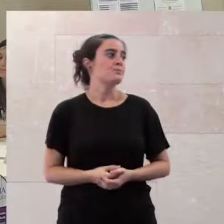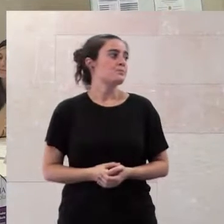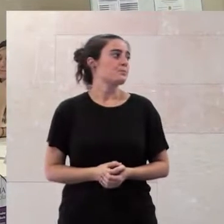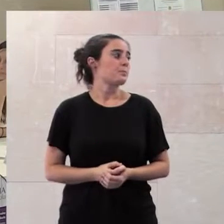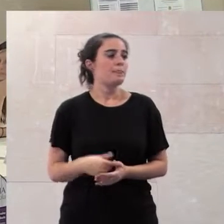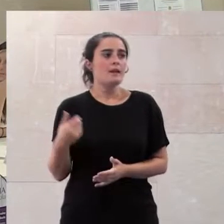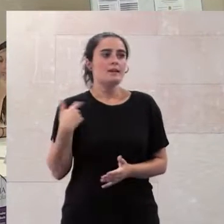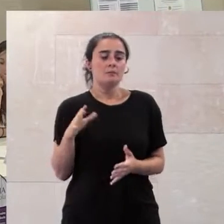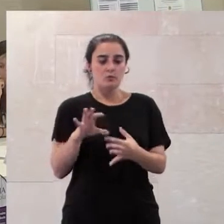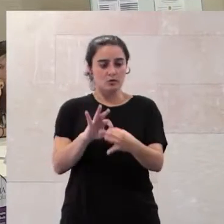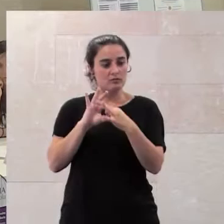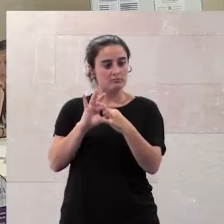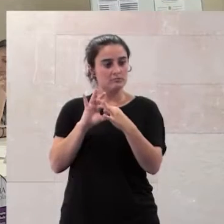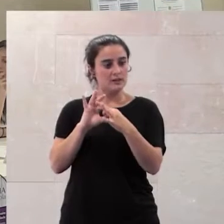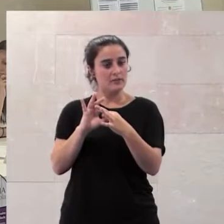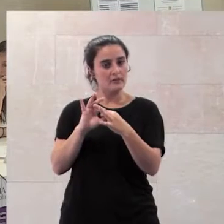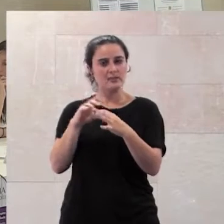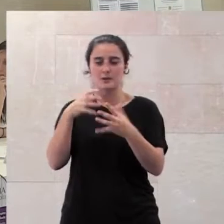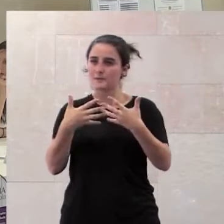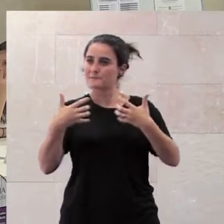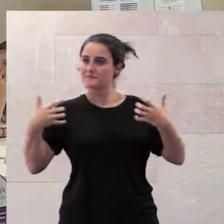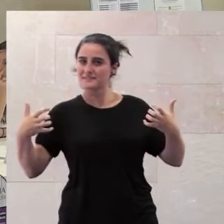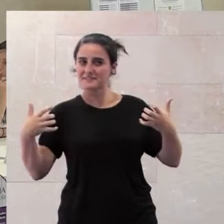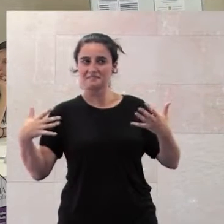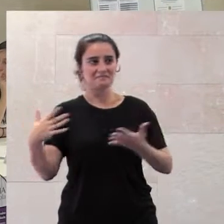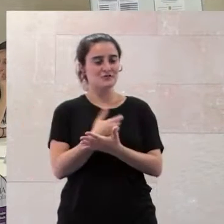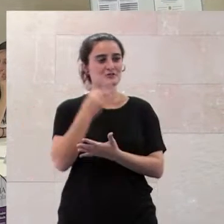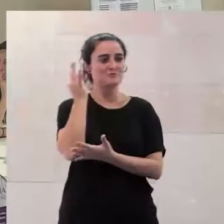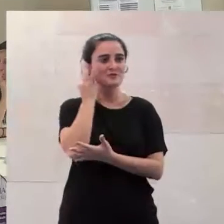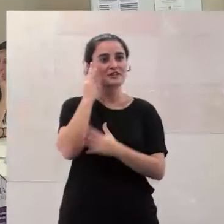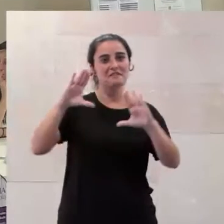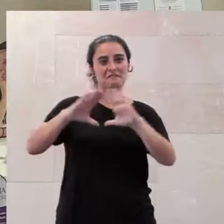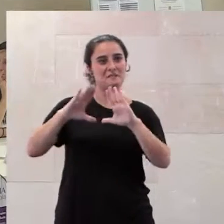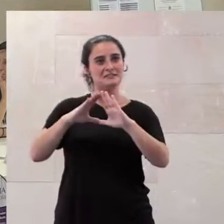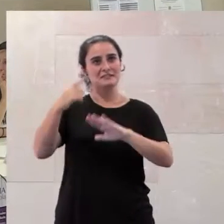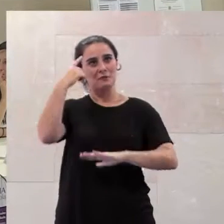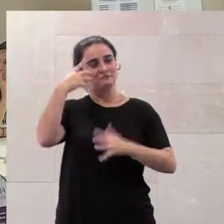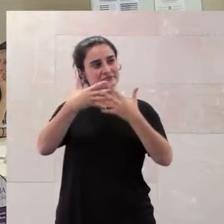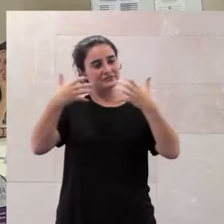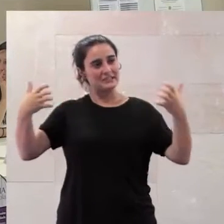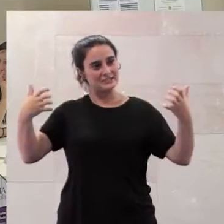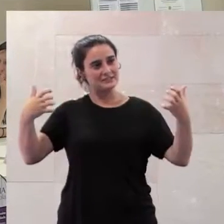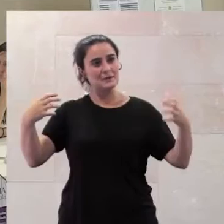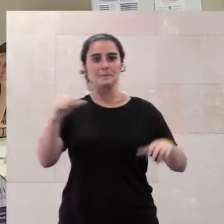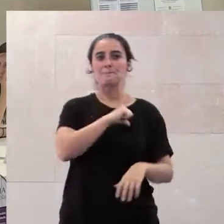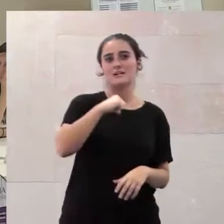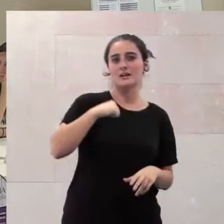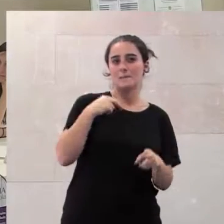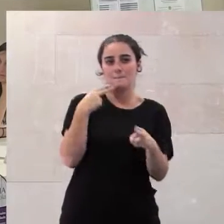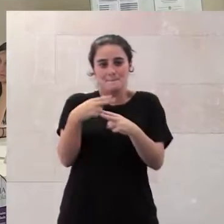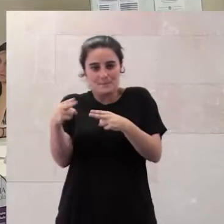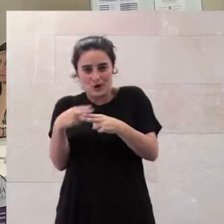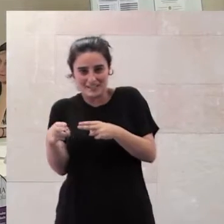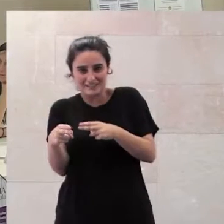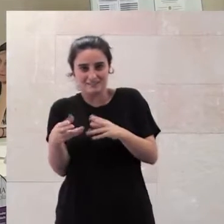Y tiene un poco que ver con lo que decía Merche, ¿no?, que también traía esa frase, y yo creo que todas las mujeres y todas las feministas la tenemos, que es lo de lo personal es político, ¿no? Es decir,